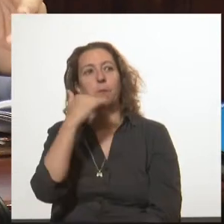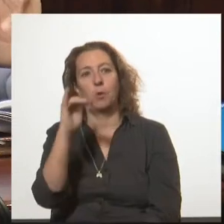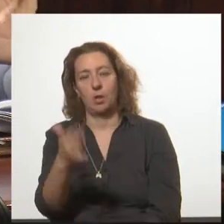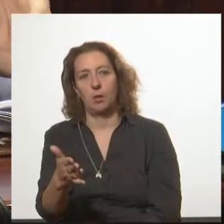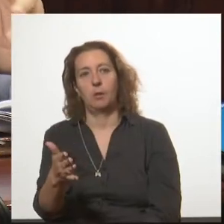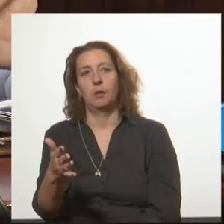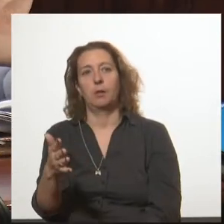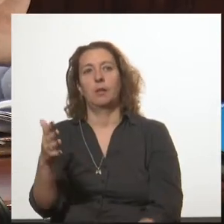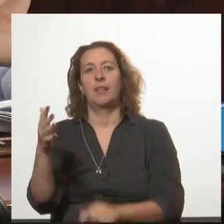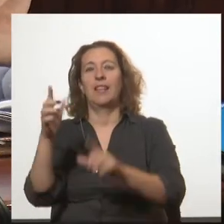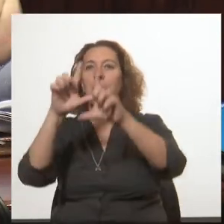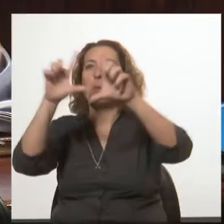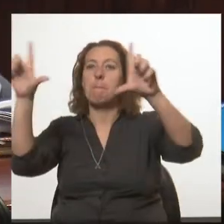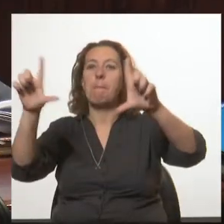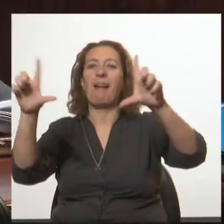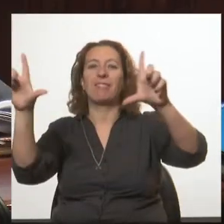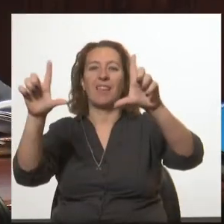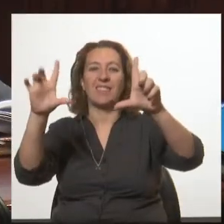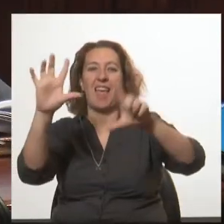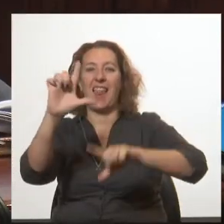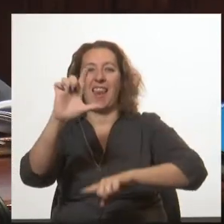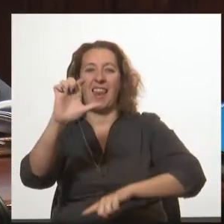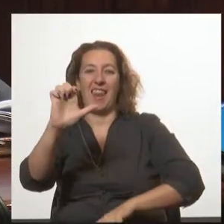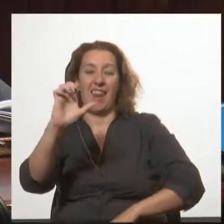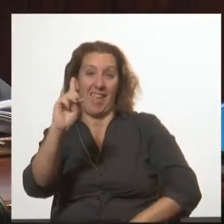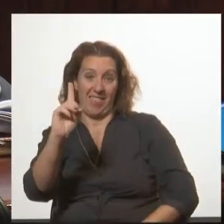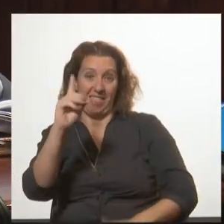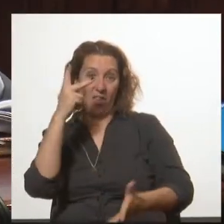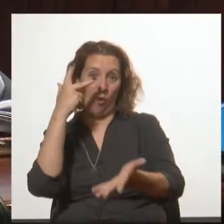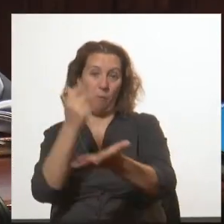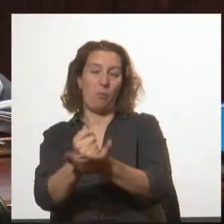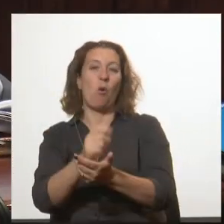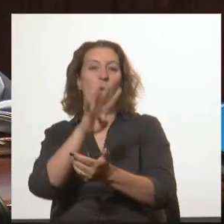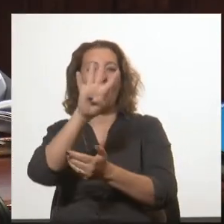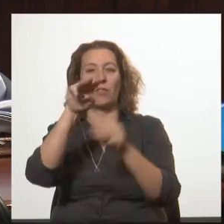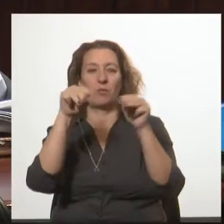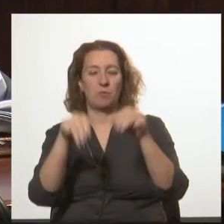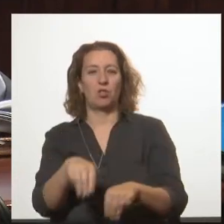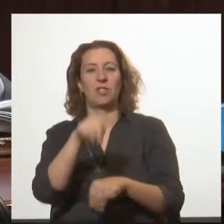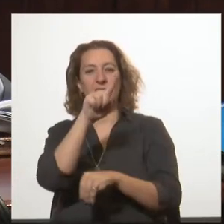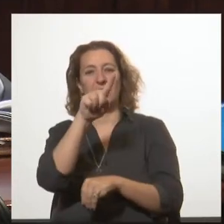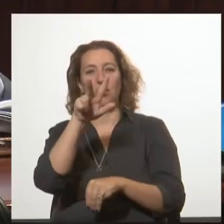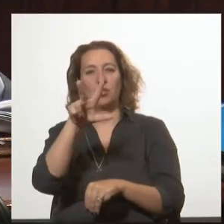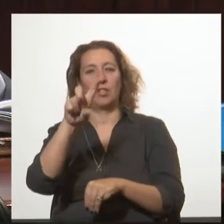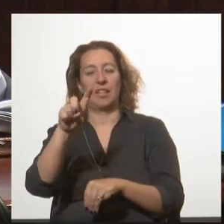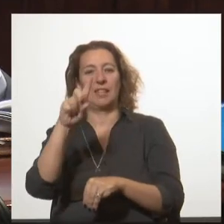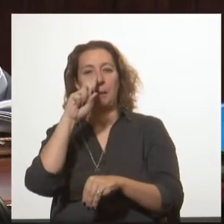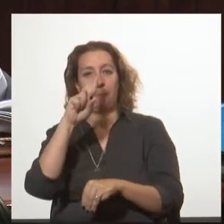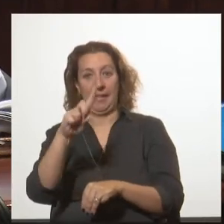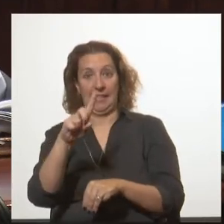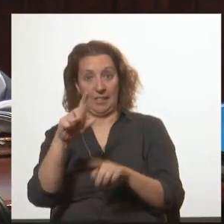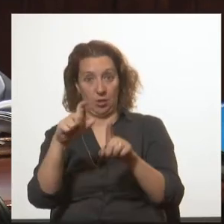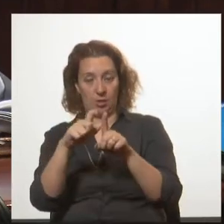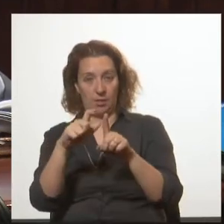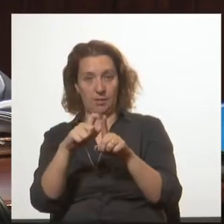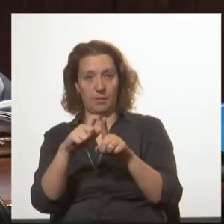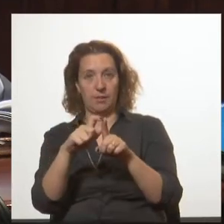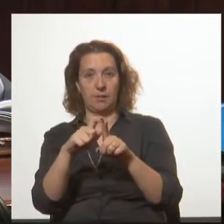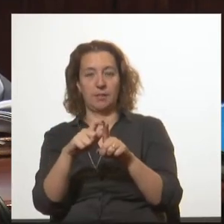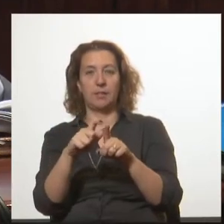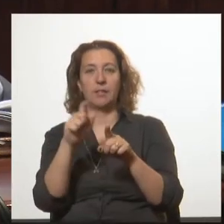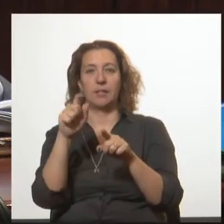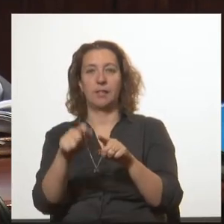pantalla 'led' se adquirió por 4 millones 130 mil dólares al consorcio public art el de miller sociedad anónima